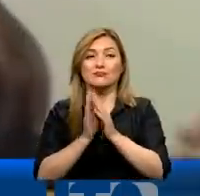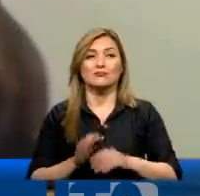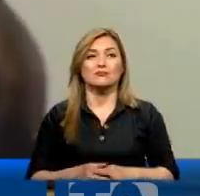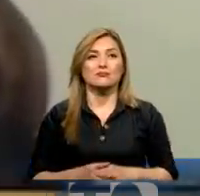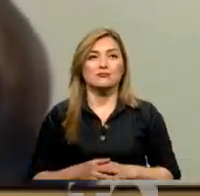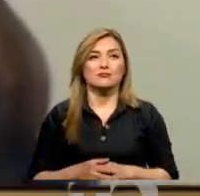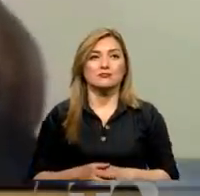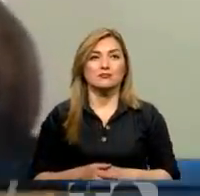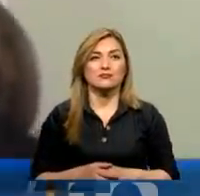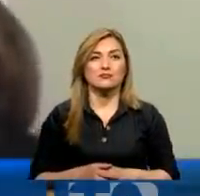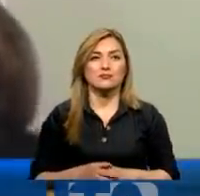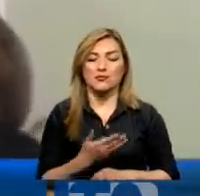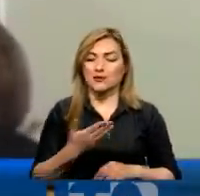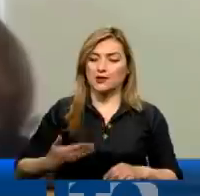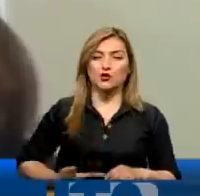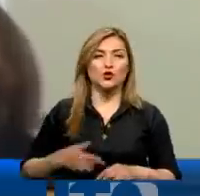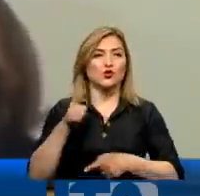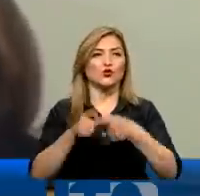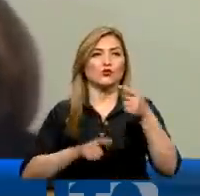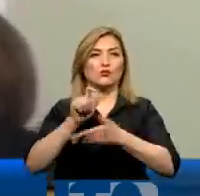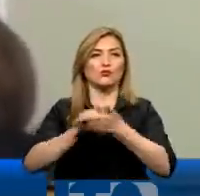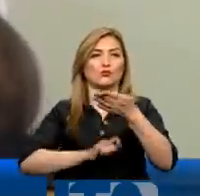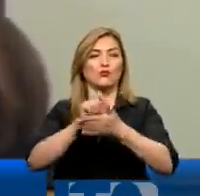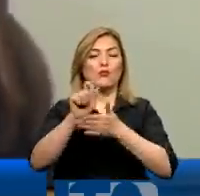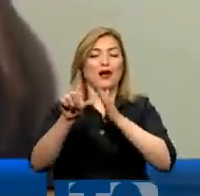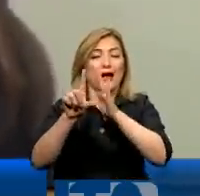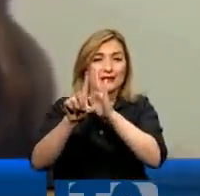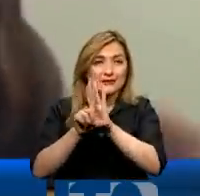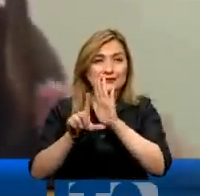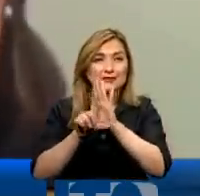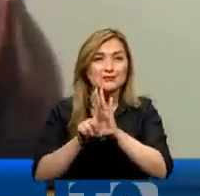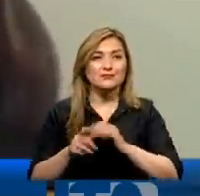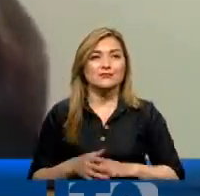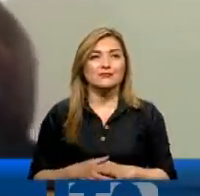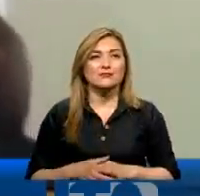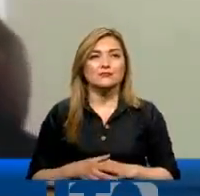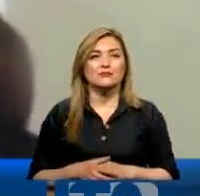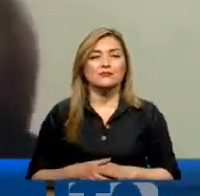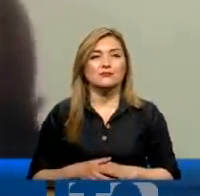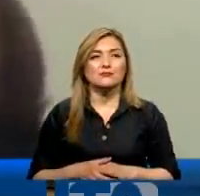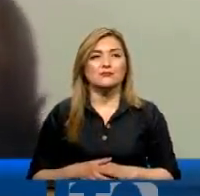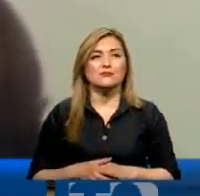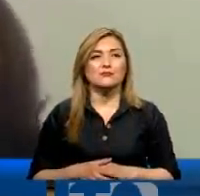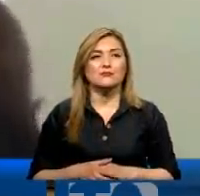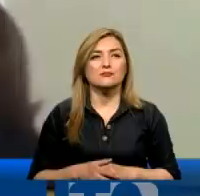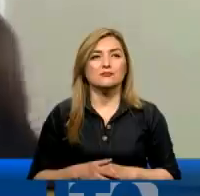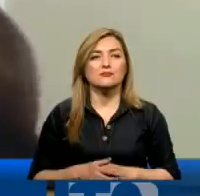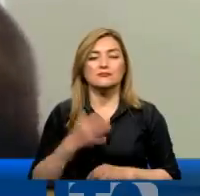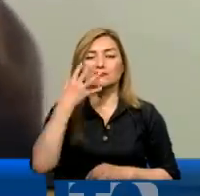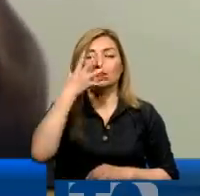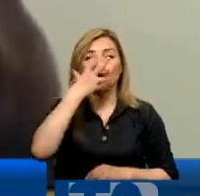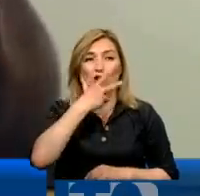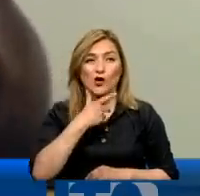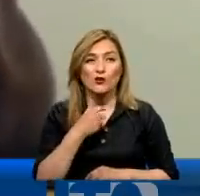No podemos, señor presidente, aprobar leyes, por mucho que nos suene bonito, que más